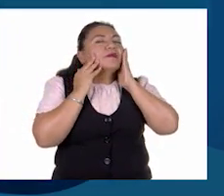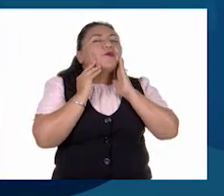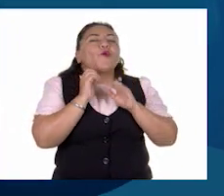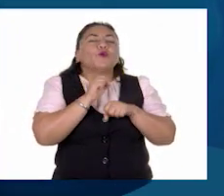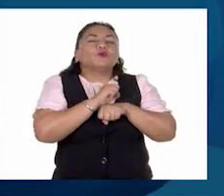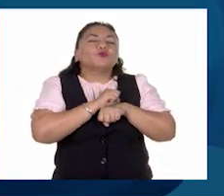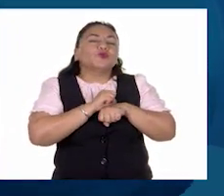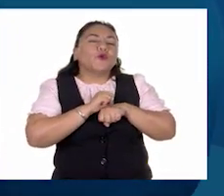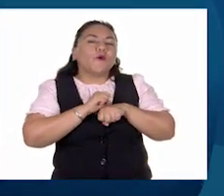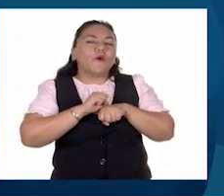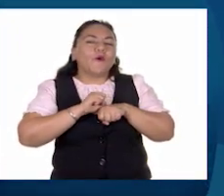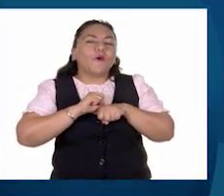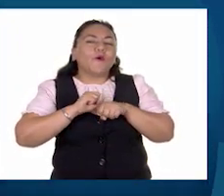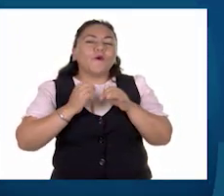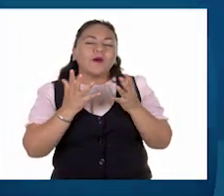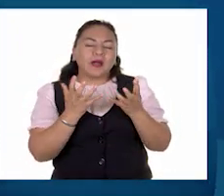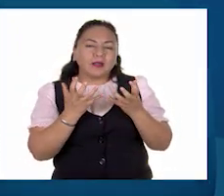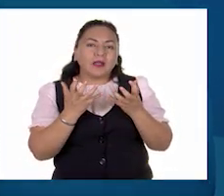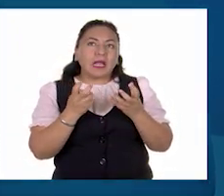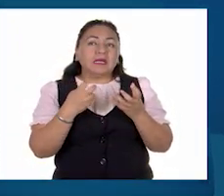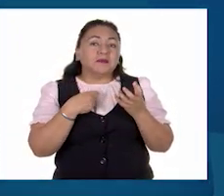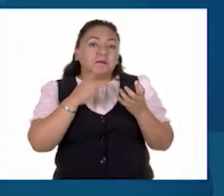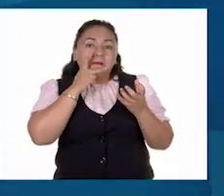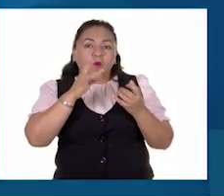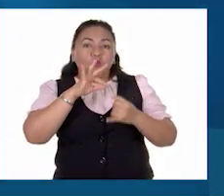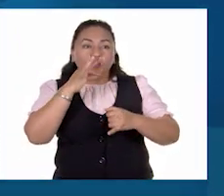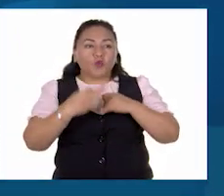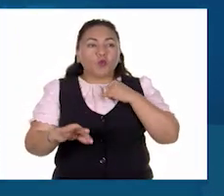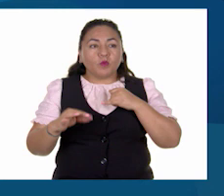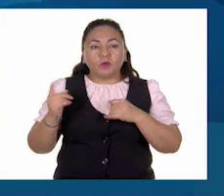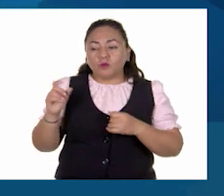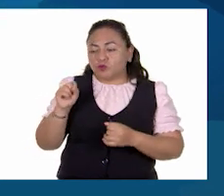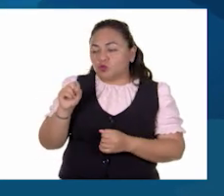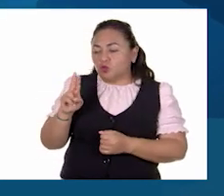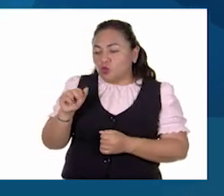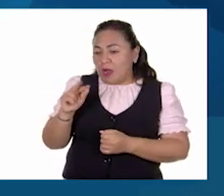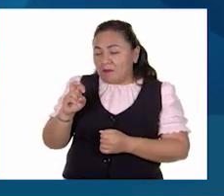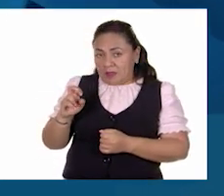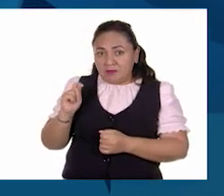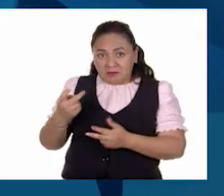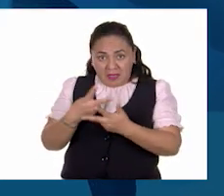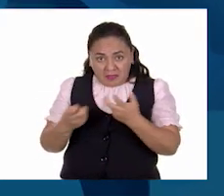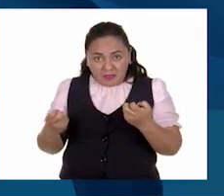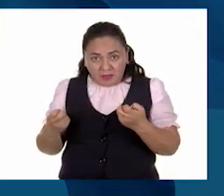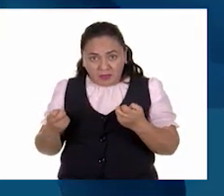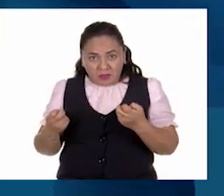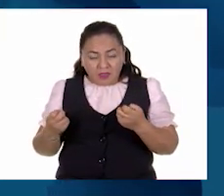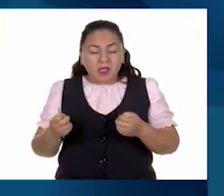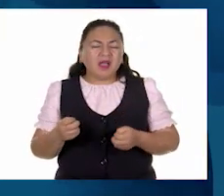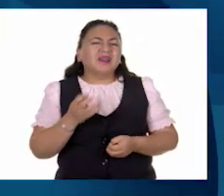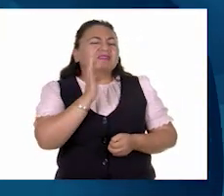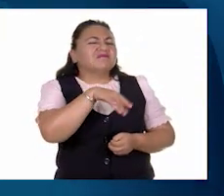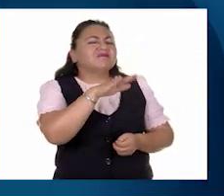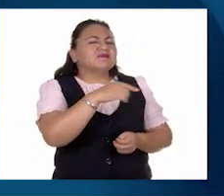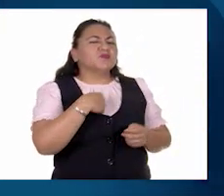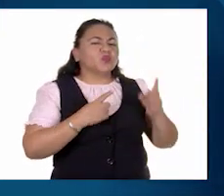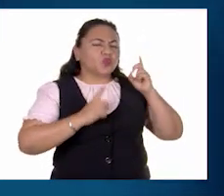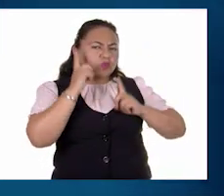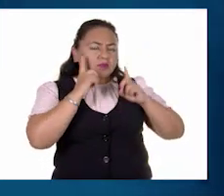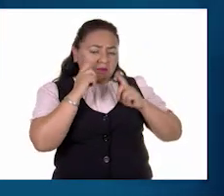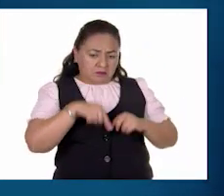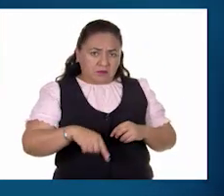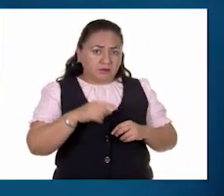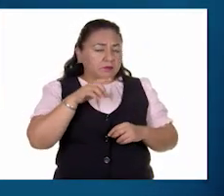suave. Creo que esta última palabra es un adjetivo. Pero tengo una duda. Si tiene